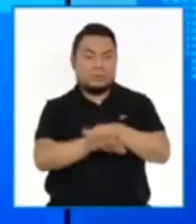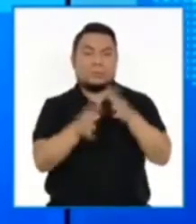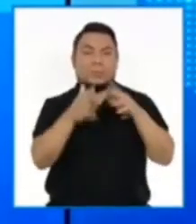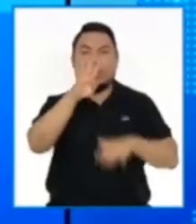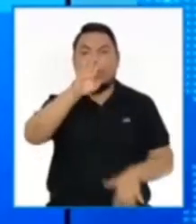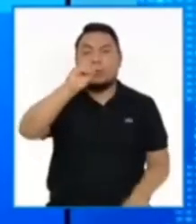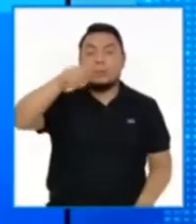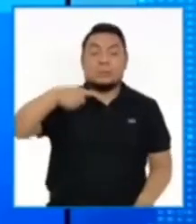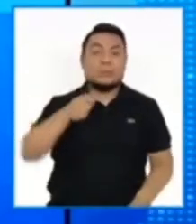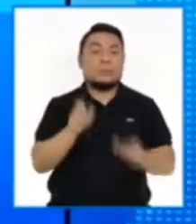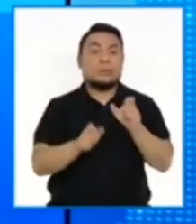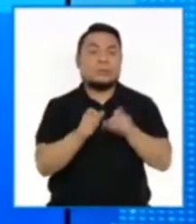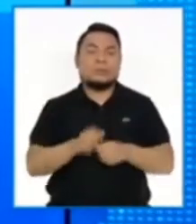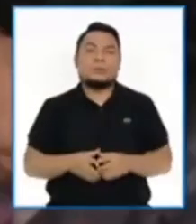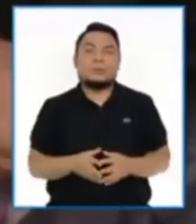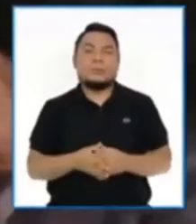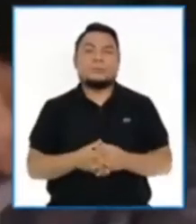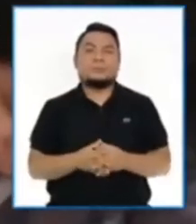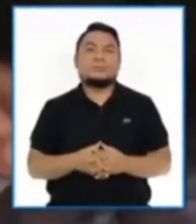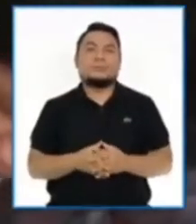a 40.000 personas.